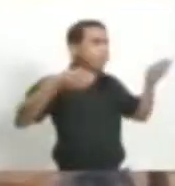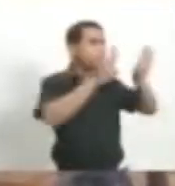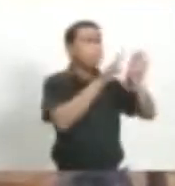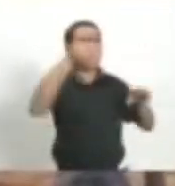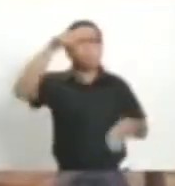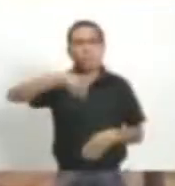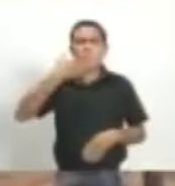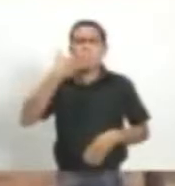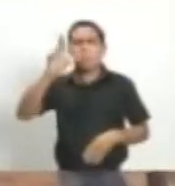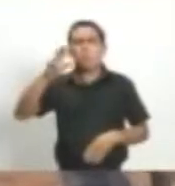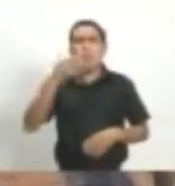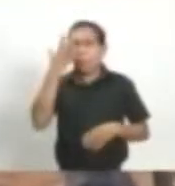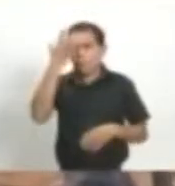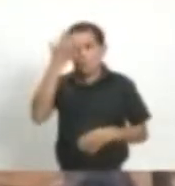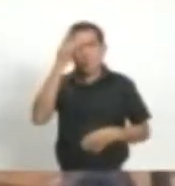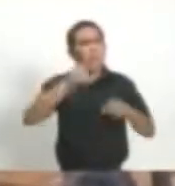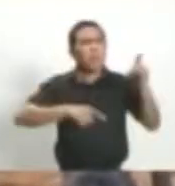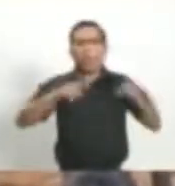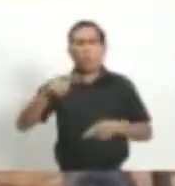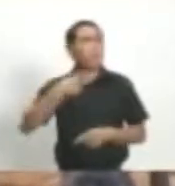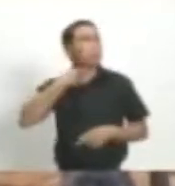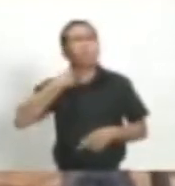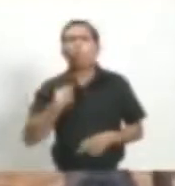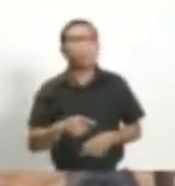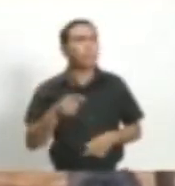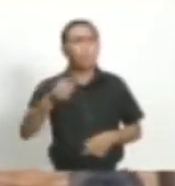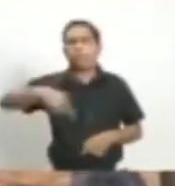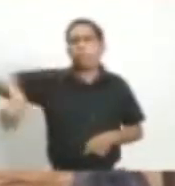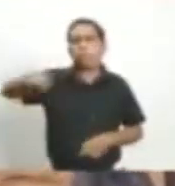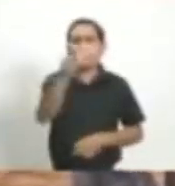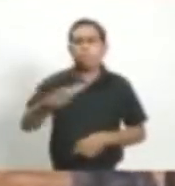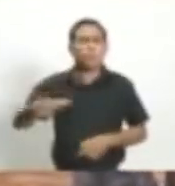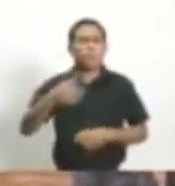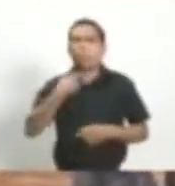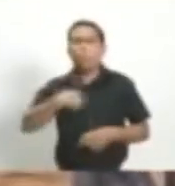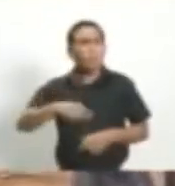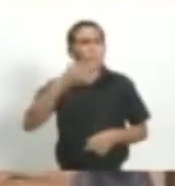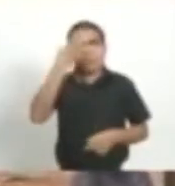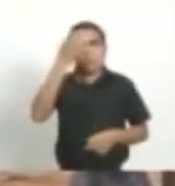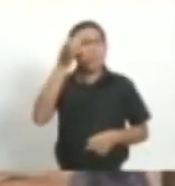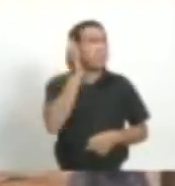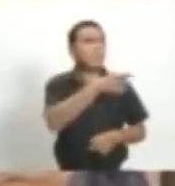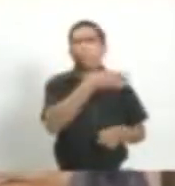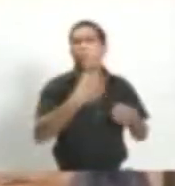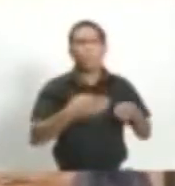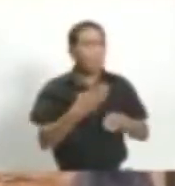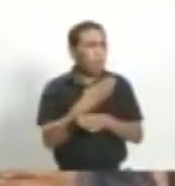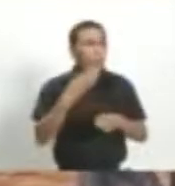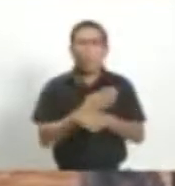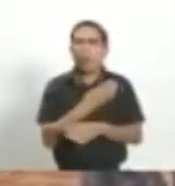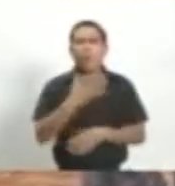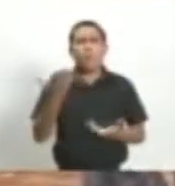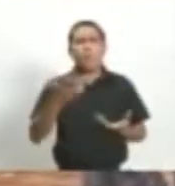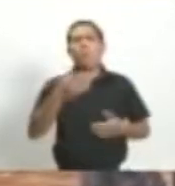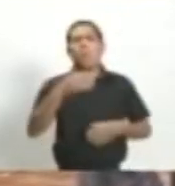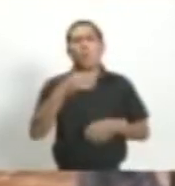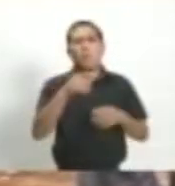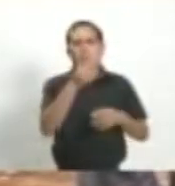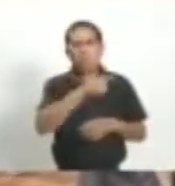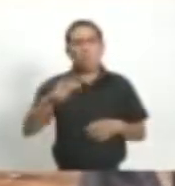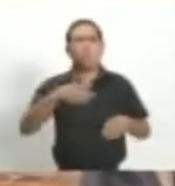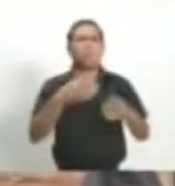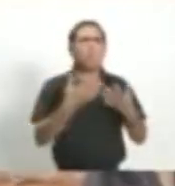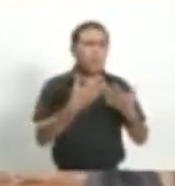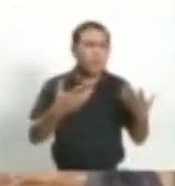para nuestra comunidad, y debido a esto la comunidad está inconforme porque se han venido presentando inconvenientes desde los presos hacia la comunidad. Entonces